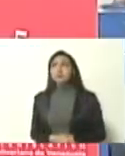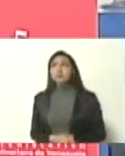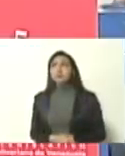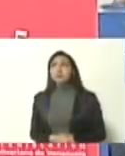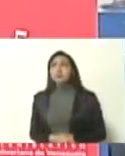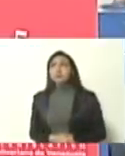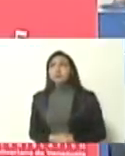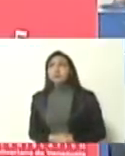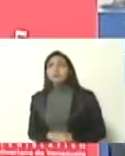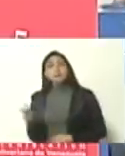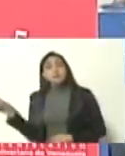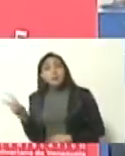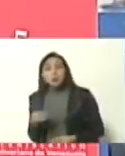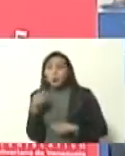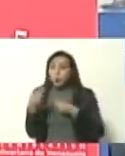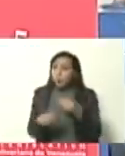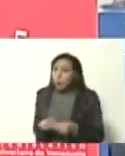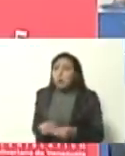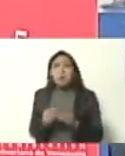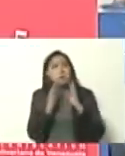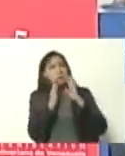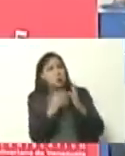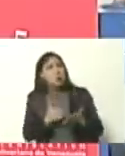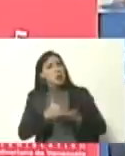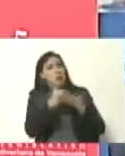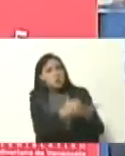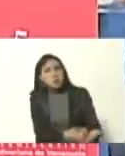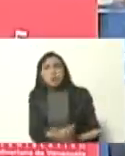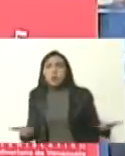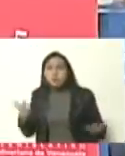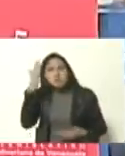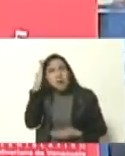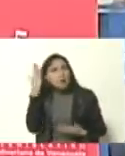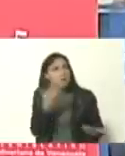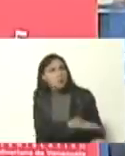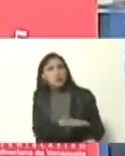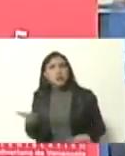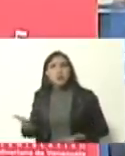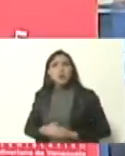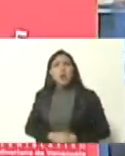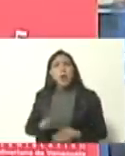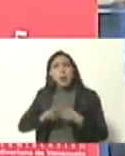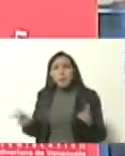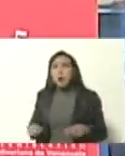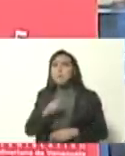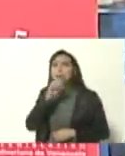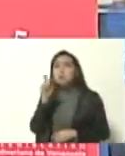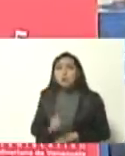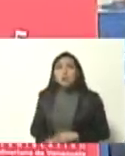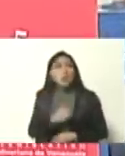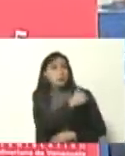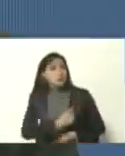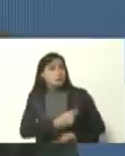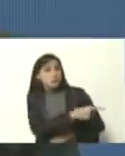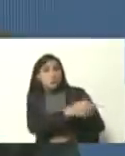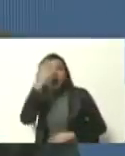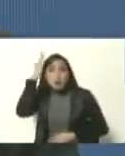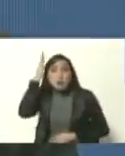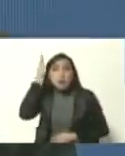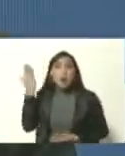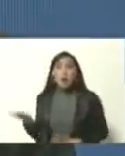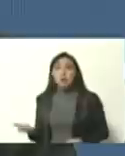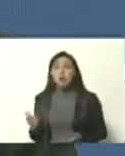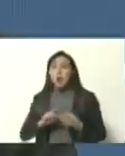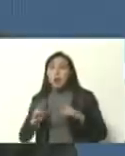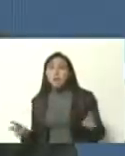Venezuela no ha hecho otra cosa que favorecer, que ayudar, que cuidar la paz? Pregúntele al presidente Santos, al presidente Santos. La paz de